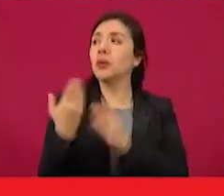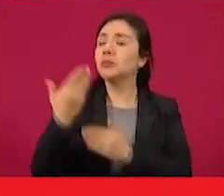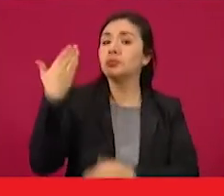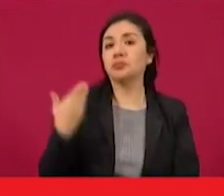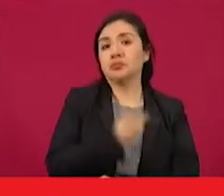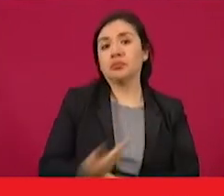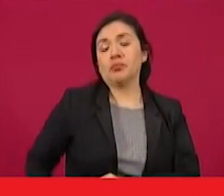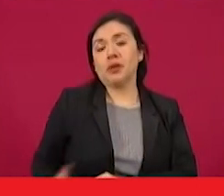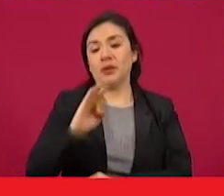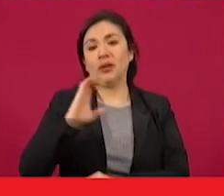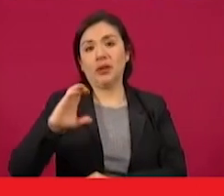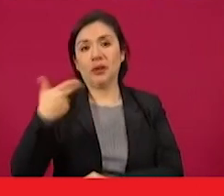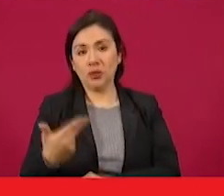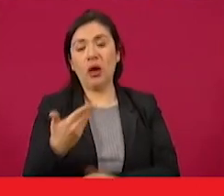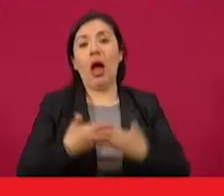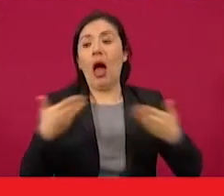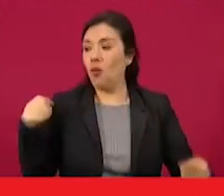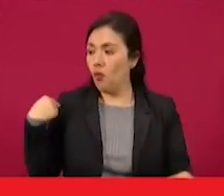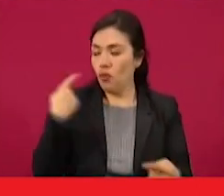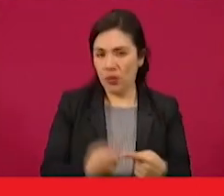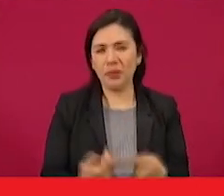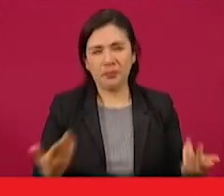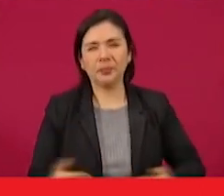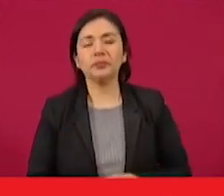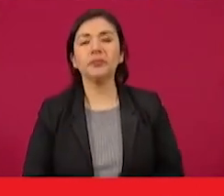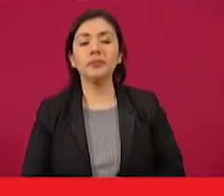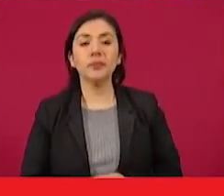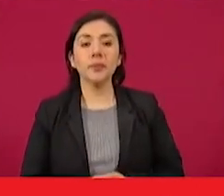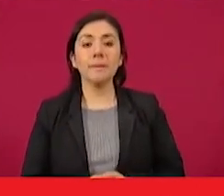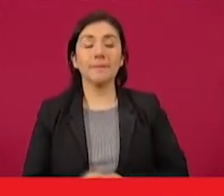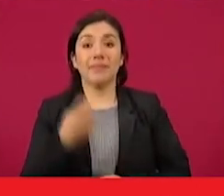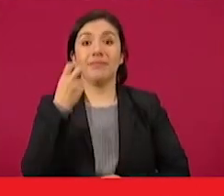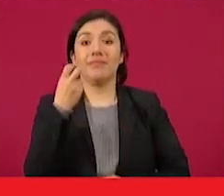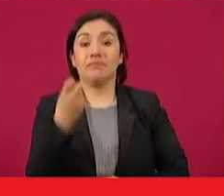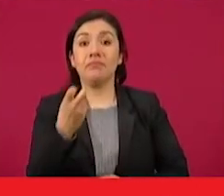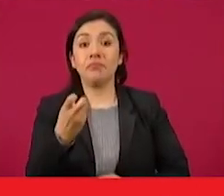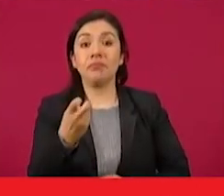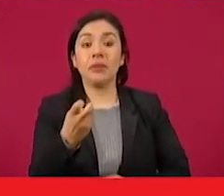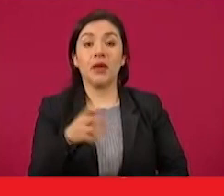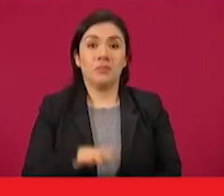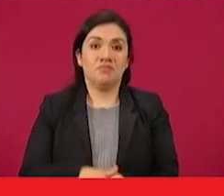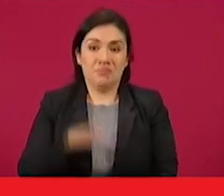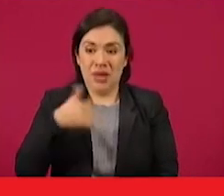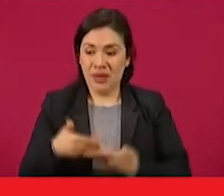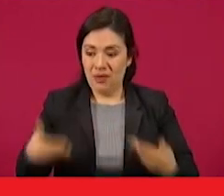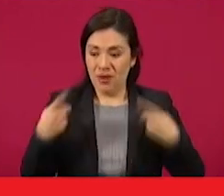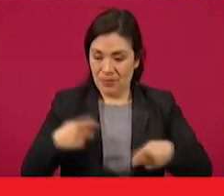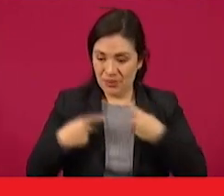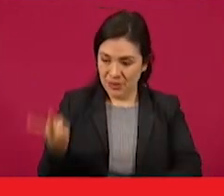hasta nuestros días. En función de ello, presidente, la mayoría de quienes estamos aquí